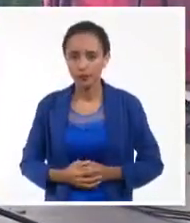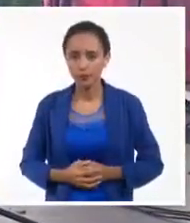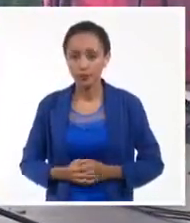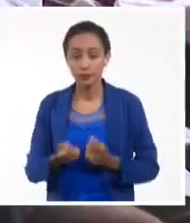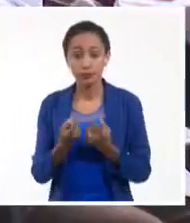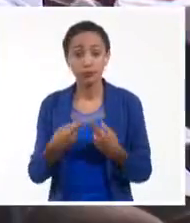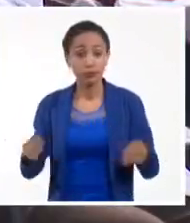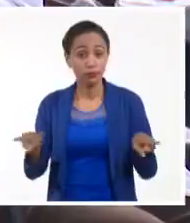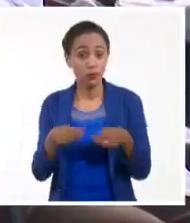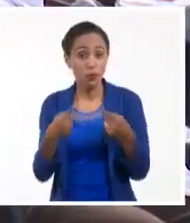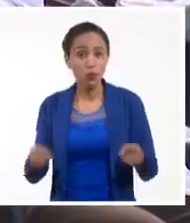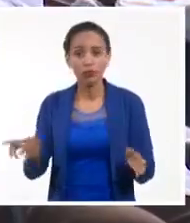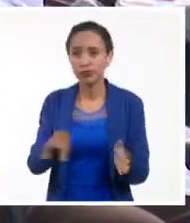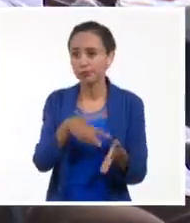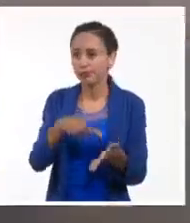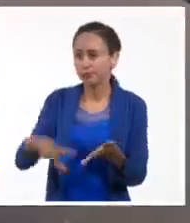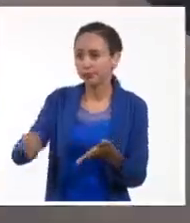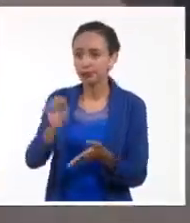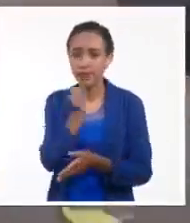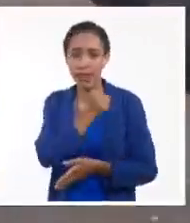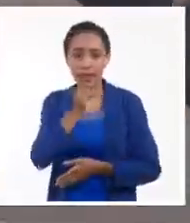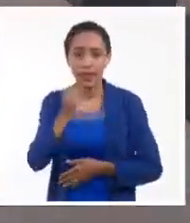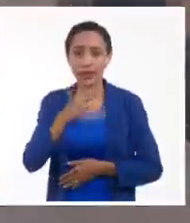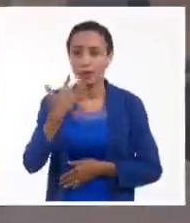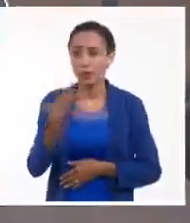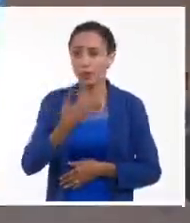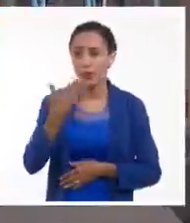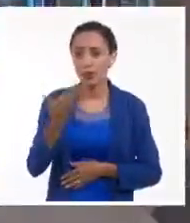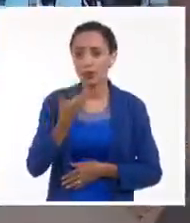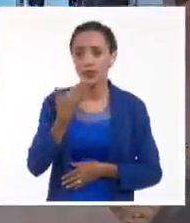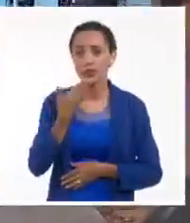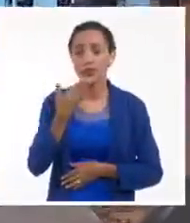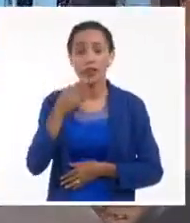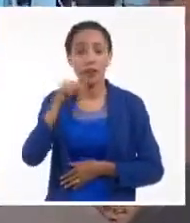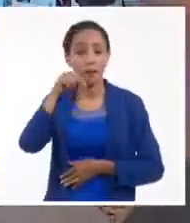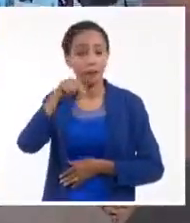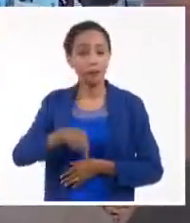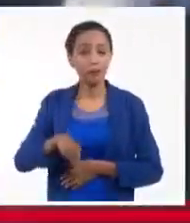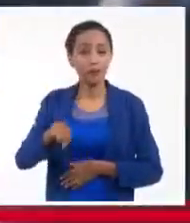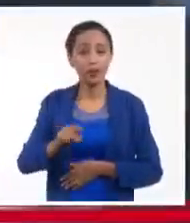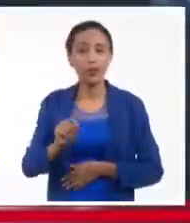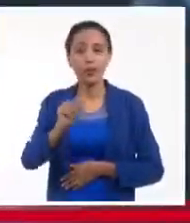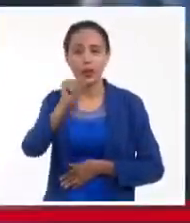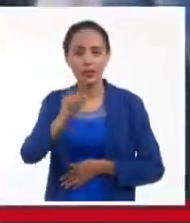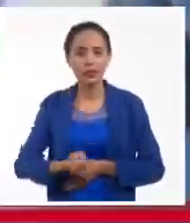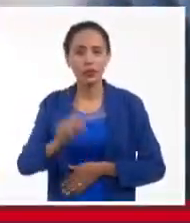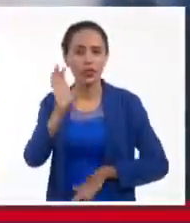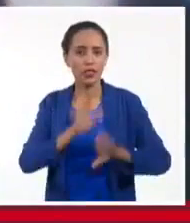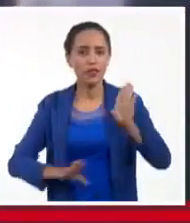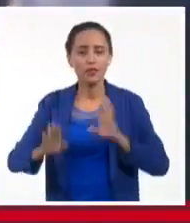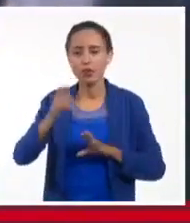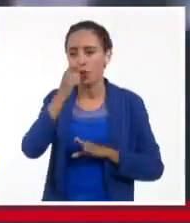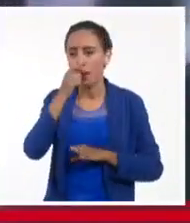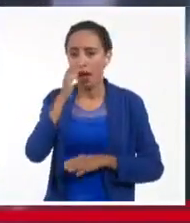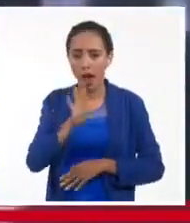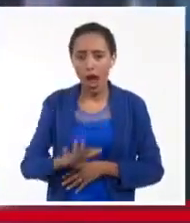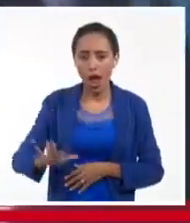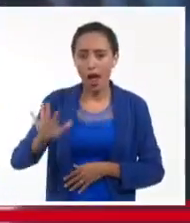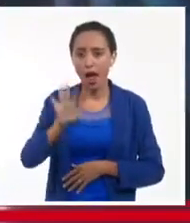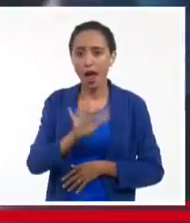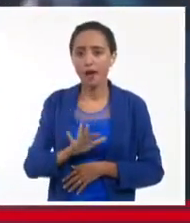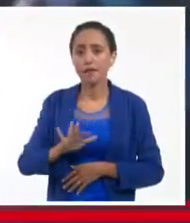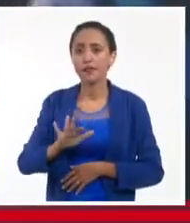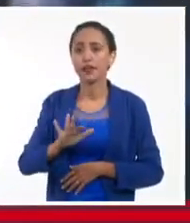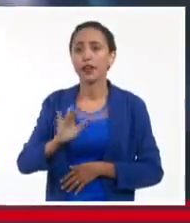Danzas, cantos, poesía evocaron a la figura del estadista, del defensor del continente africano, quien con